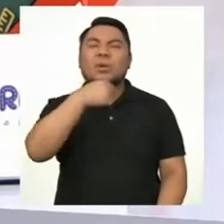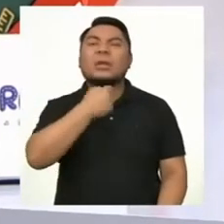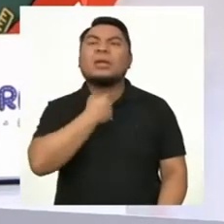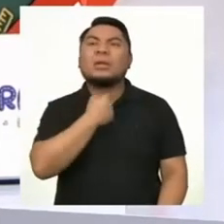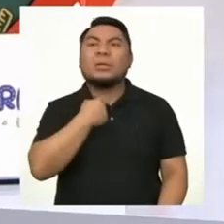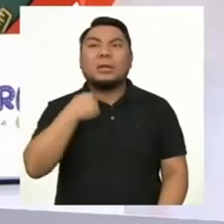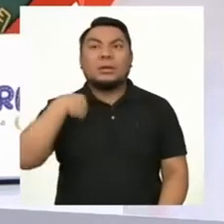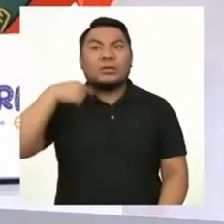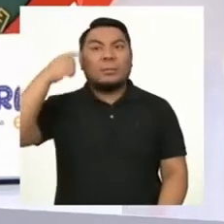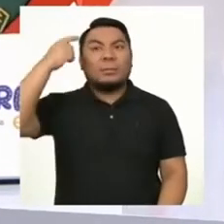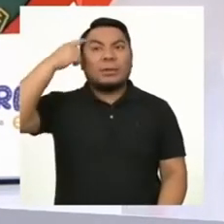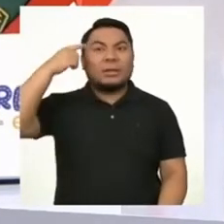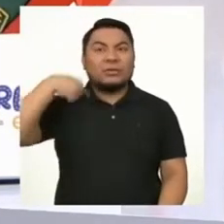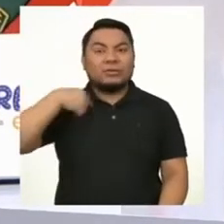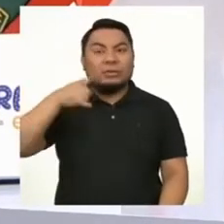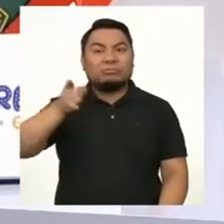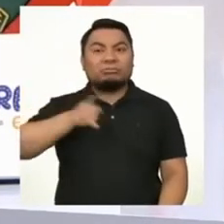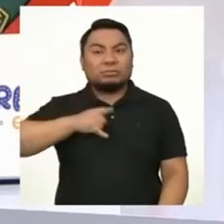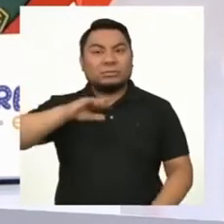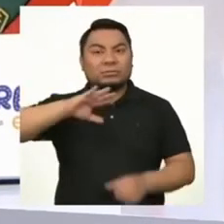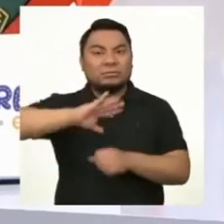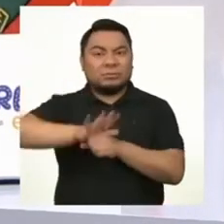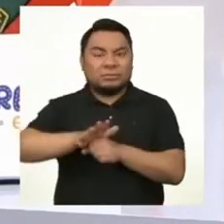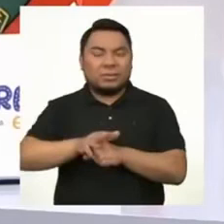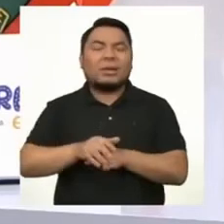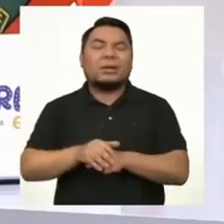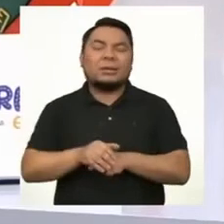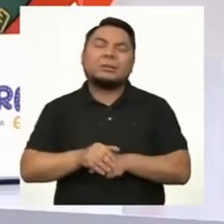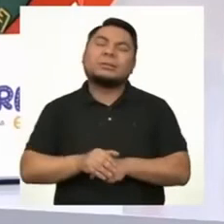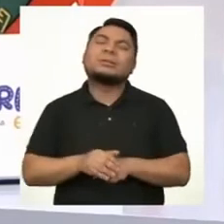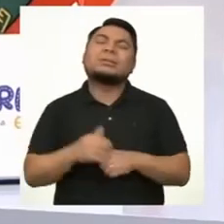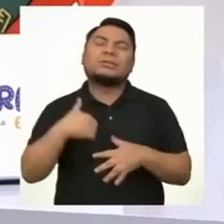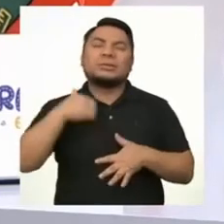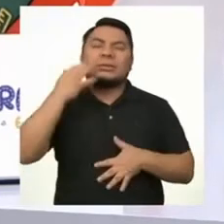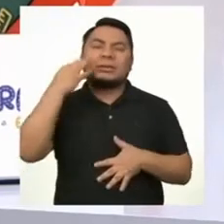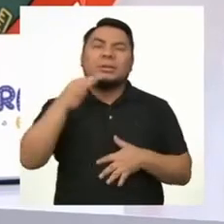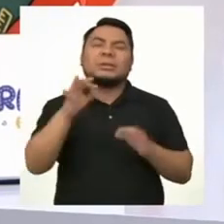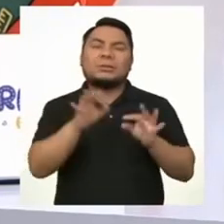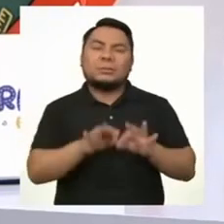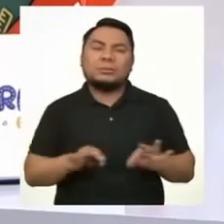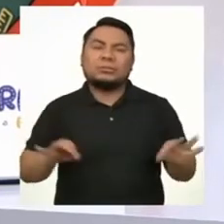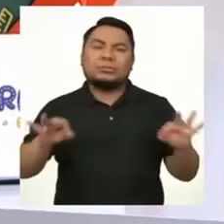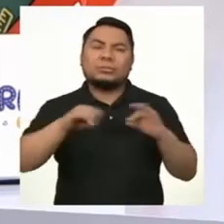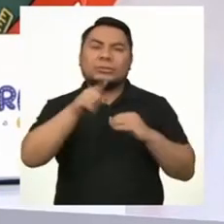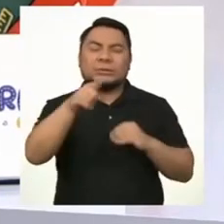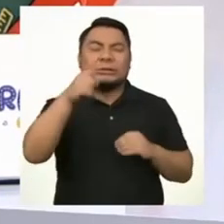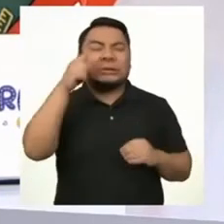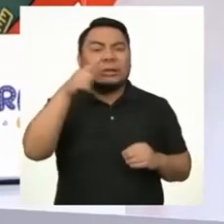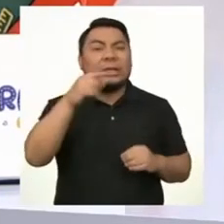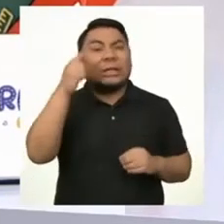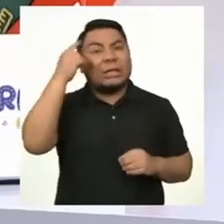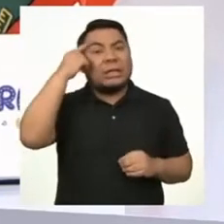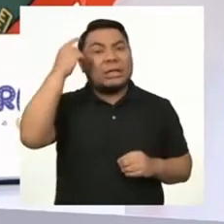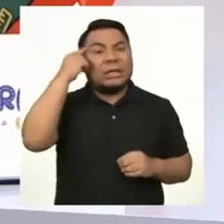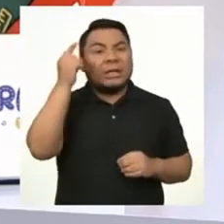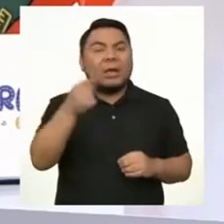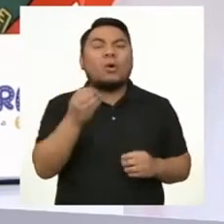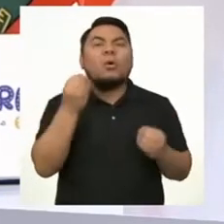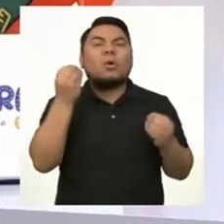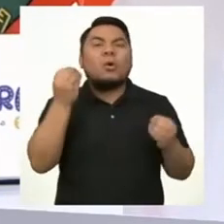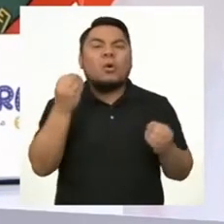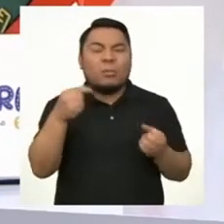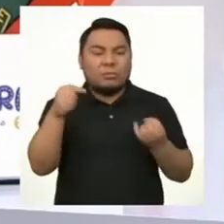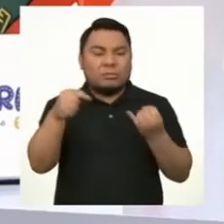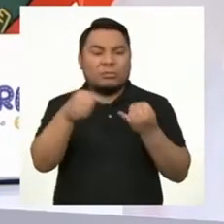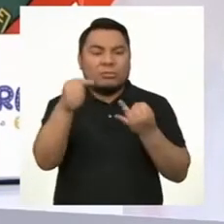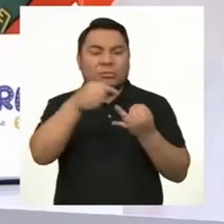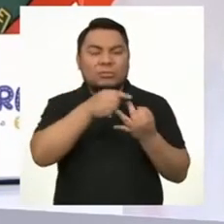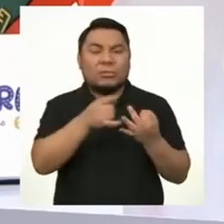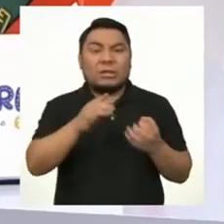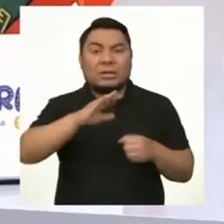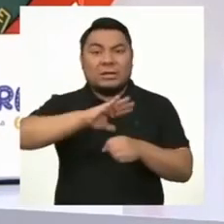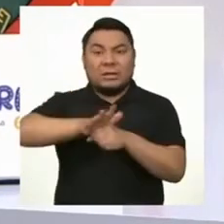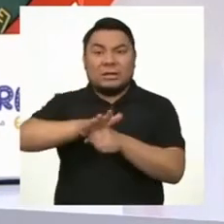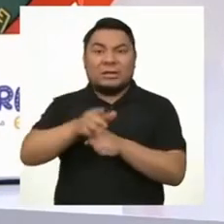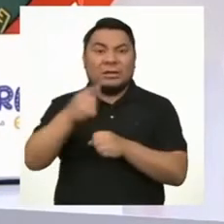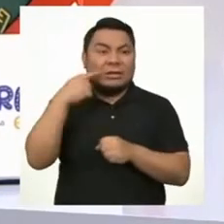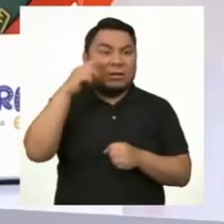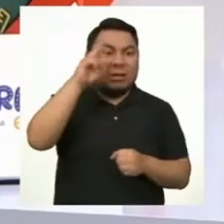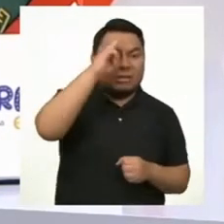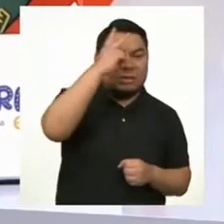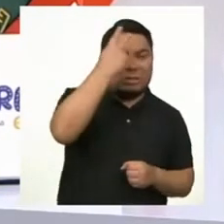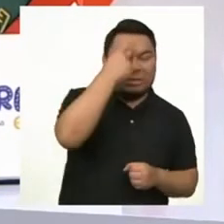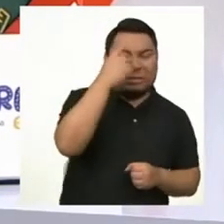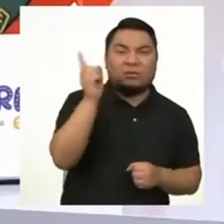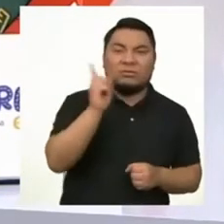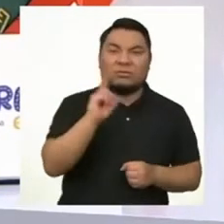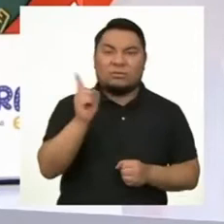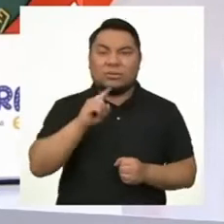el virus también. Creo que es esencial conocer los síntomas de esta enfermedad para no interpretar cualquier